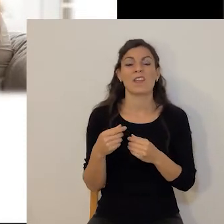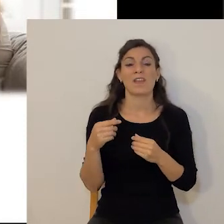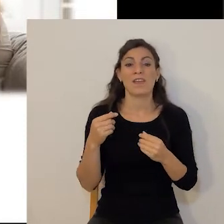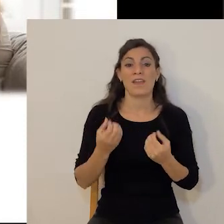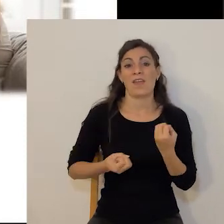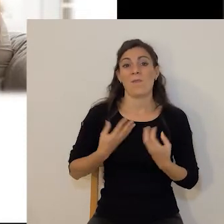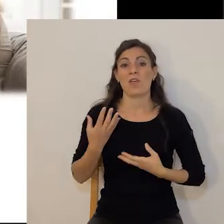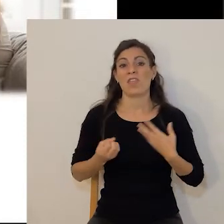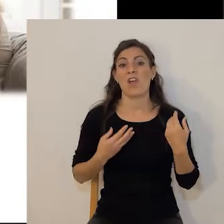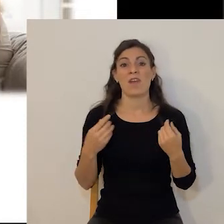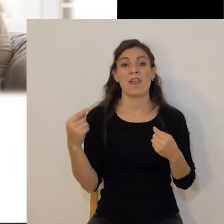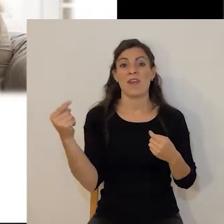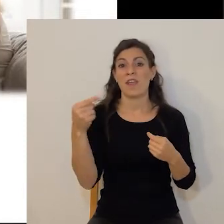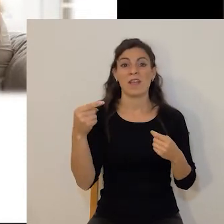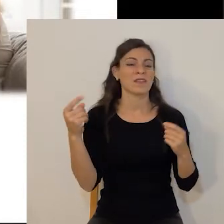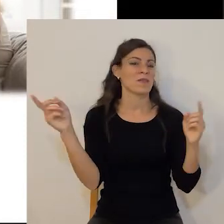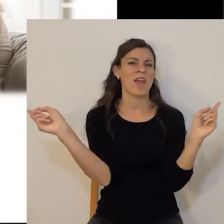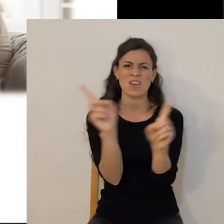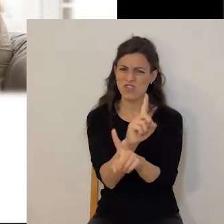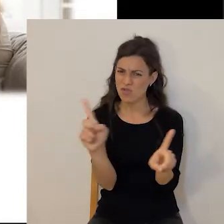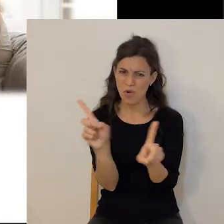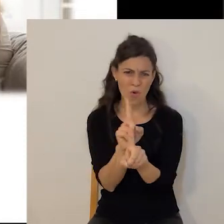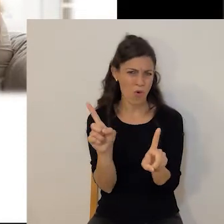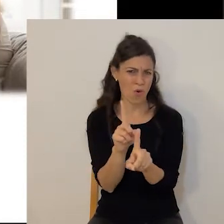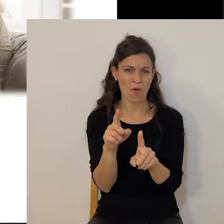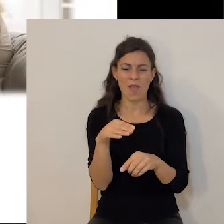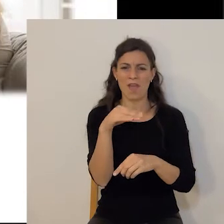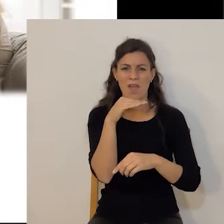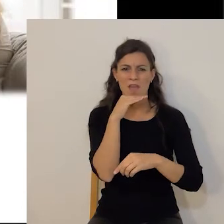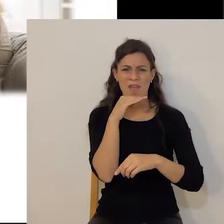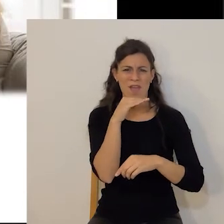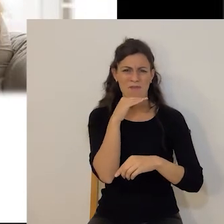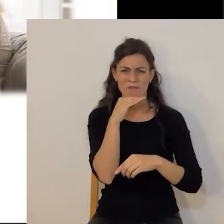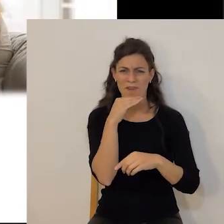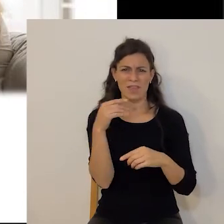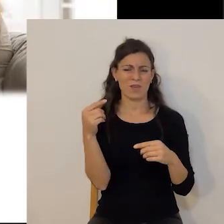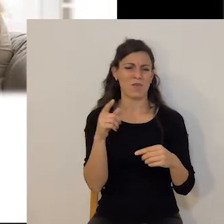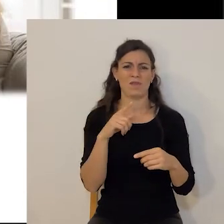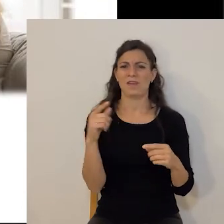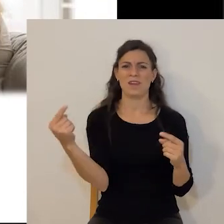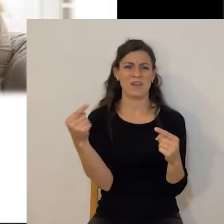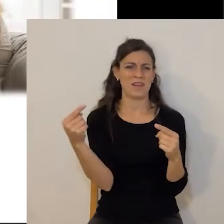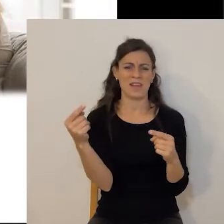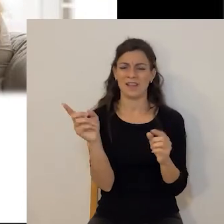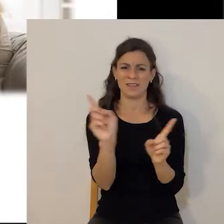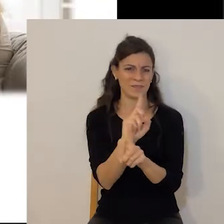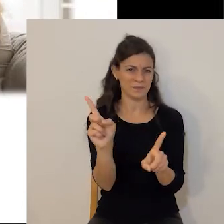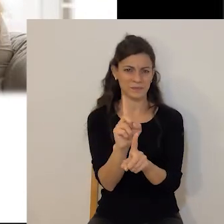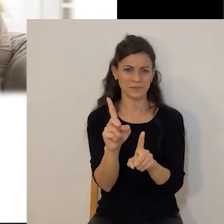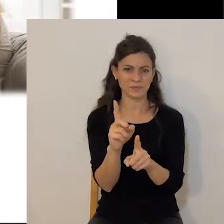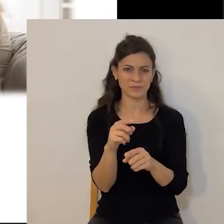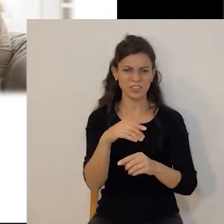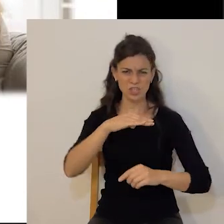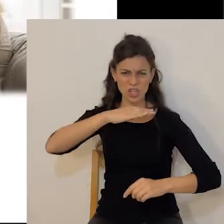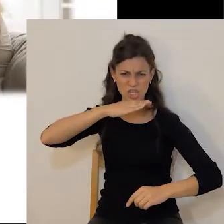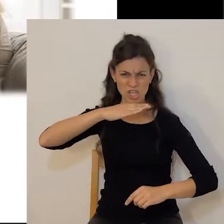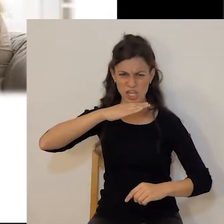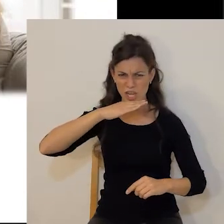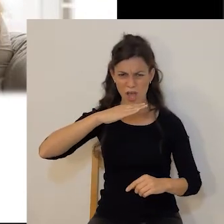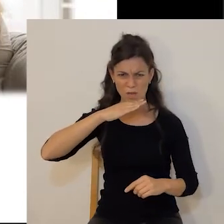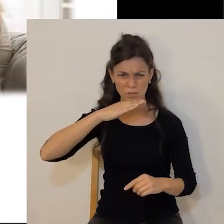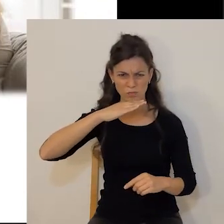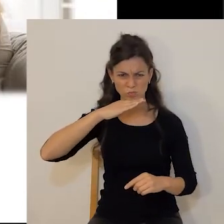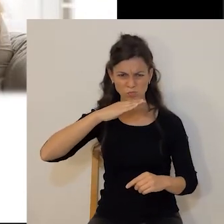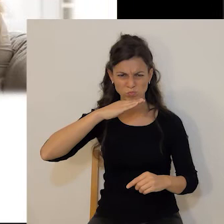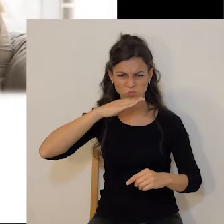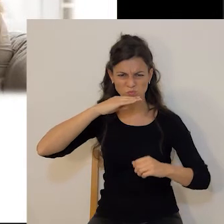no hay emociones negativas. Claro que no. Claro que el enfado no es una emoción negativa. Claro que la ira no es